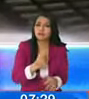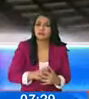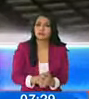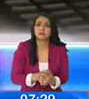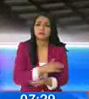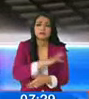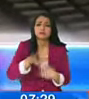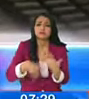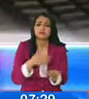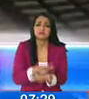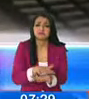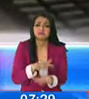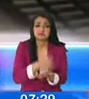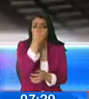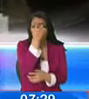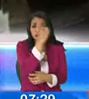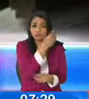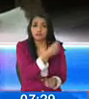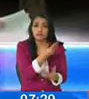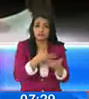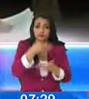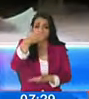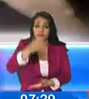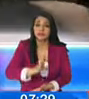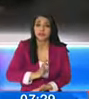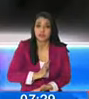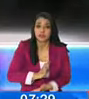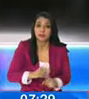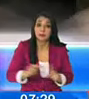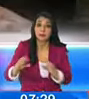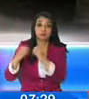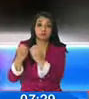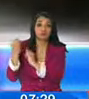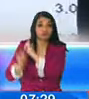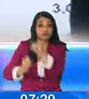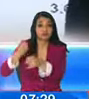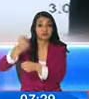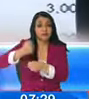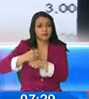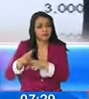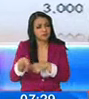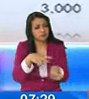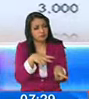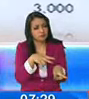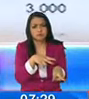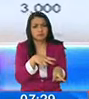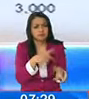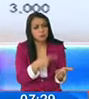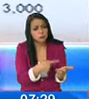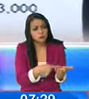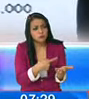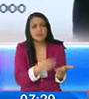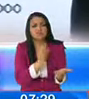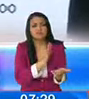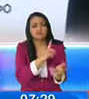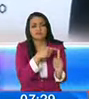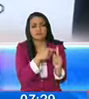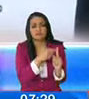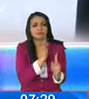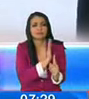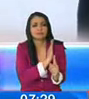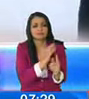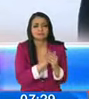se decidió con base en informes técnicos. Pero la OIT también observa esos estudios y dice que fueron demasiado optimistas, que